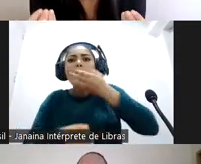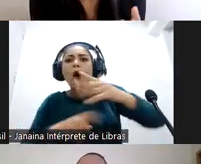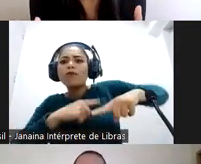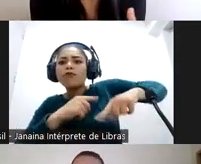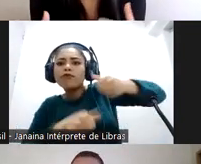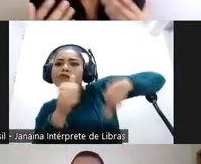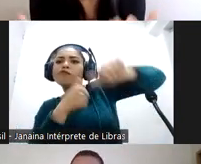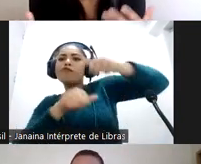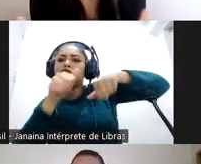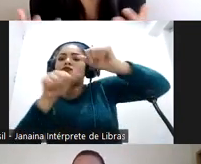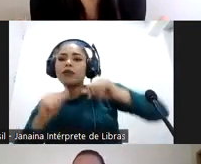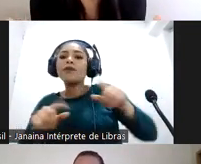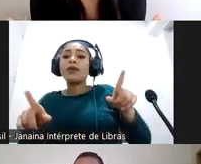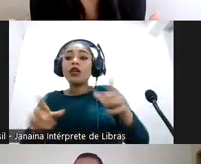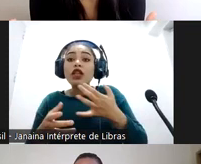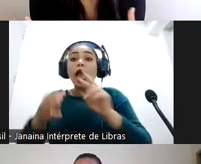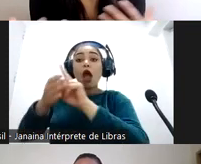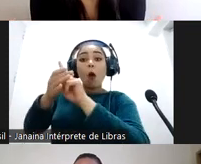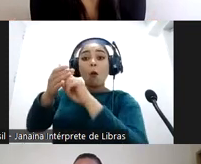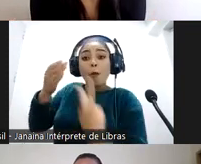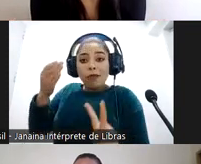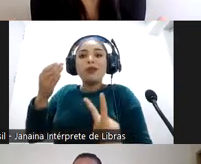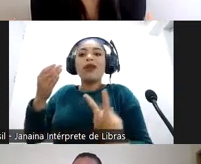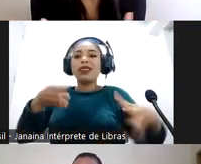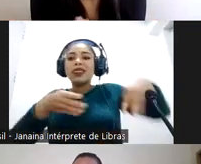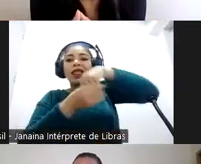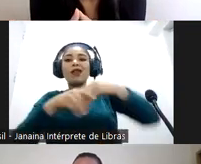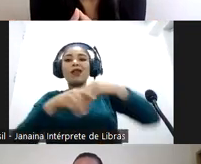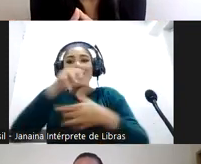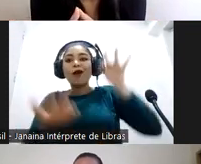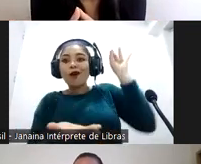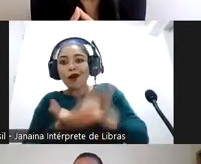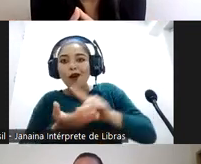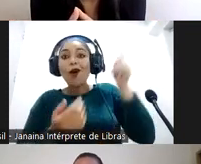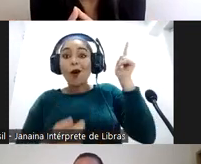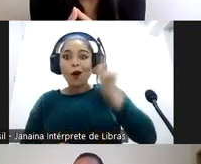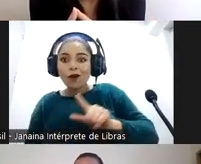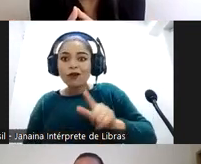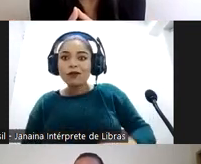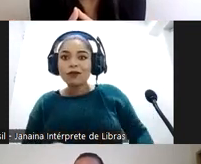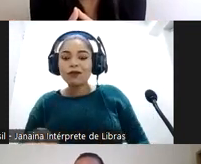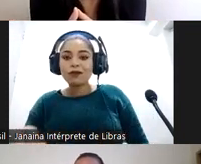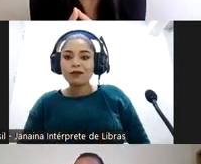biculturalidad, el bilingüismo sean parte del mundo y se cumpla esta educación.